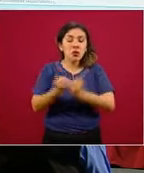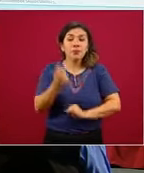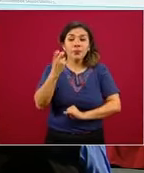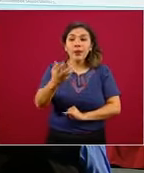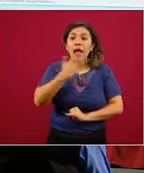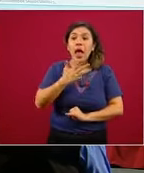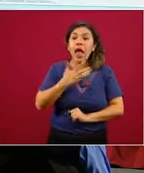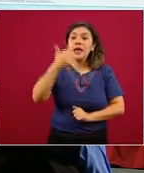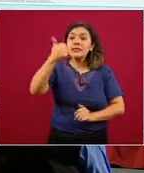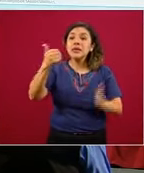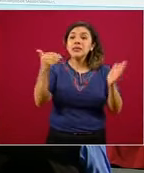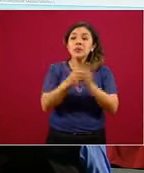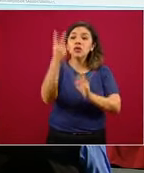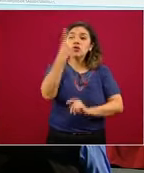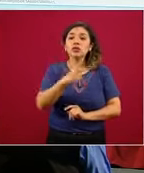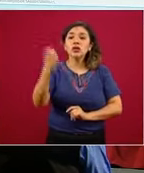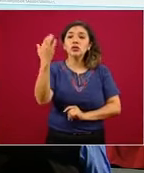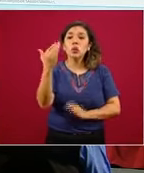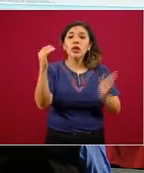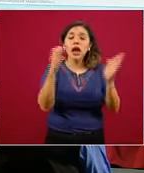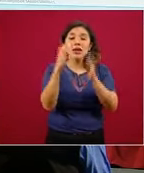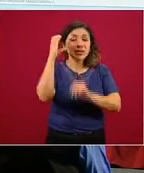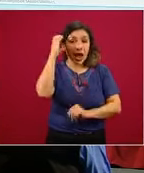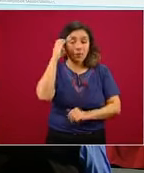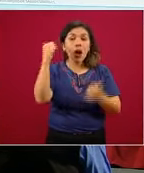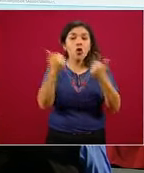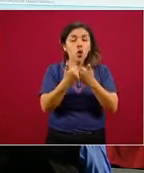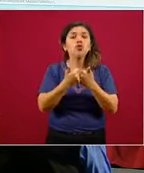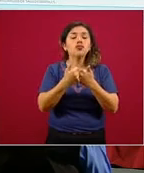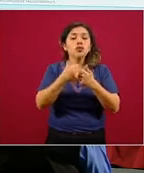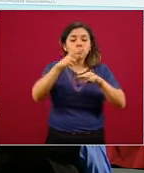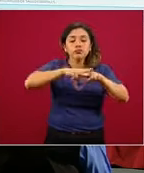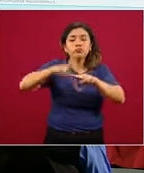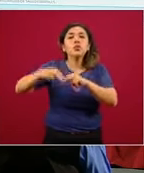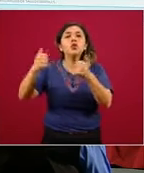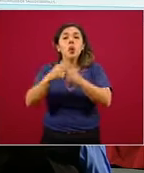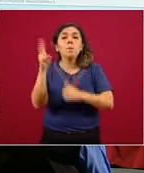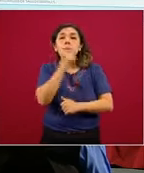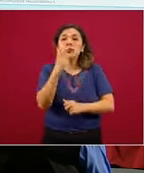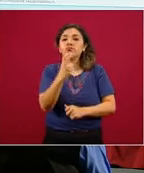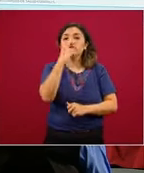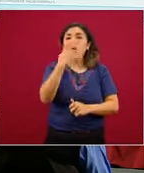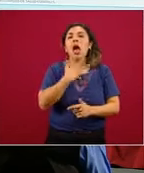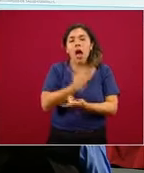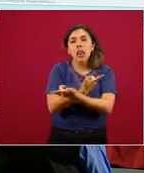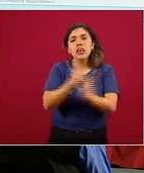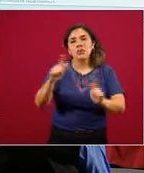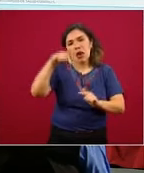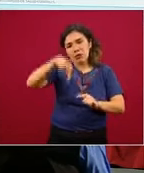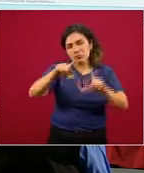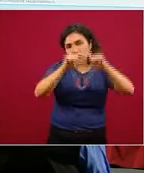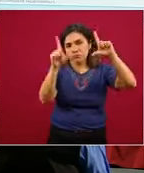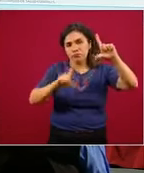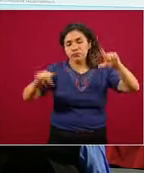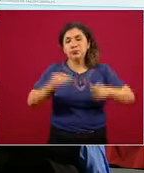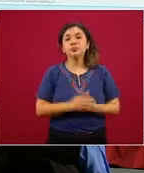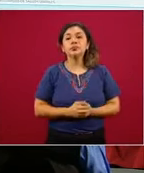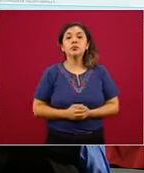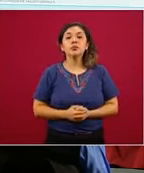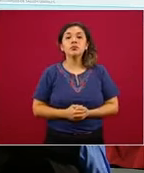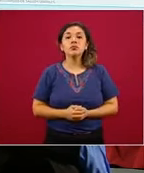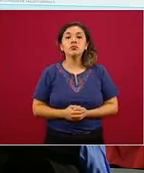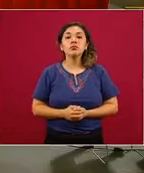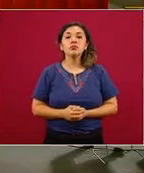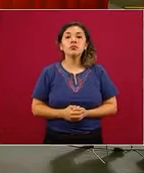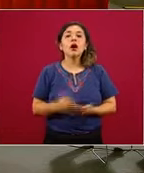deja 6.250 camas con ventilador disponibles en toda la República Mexicana. Veamos ahora